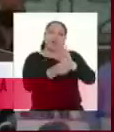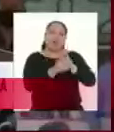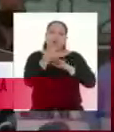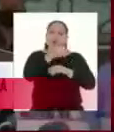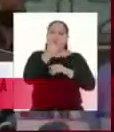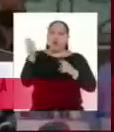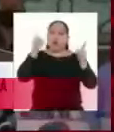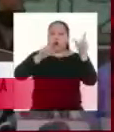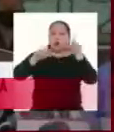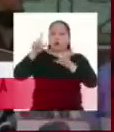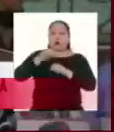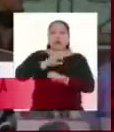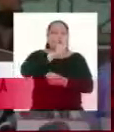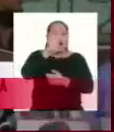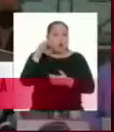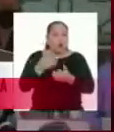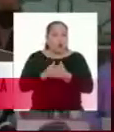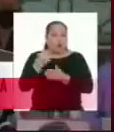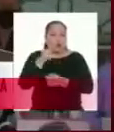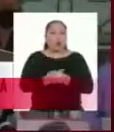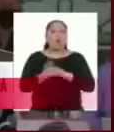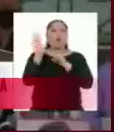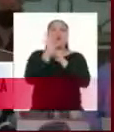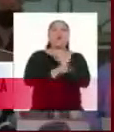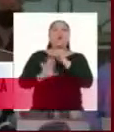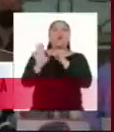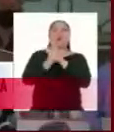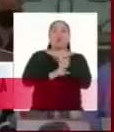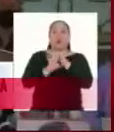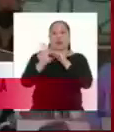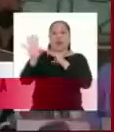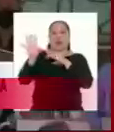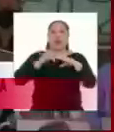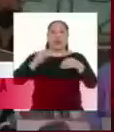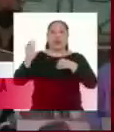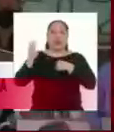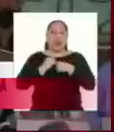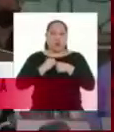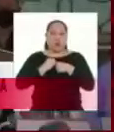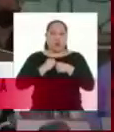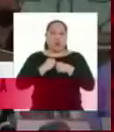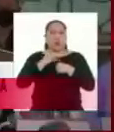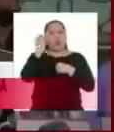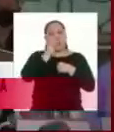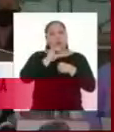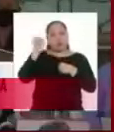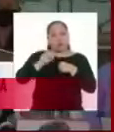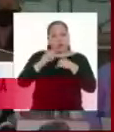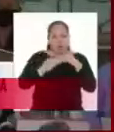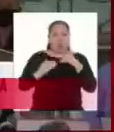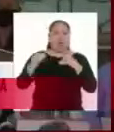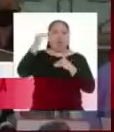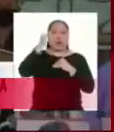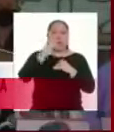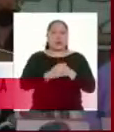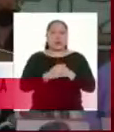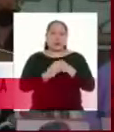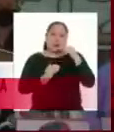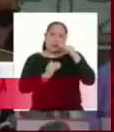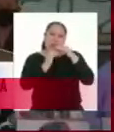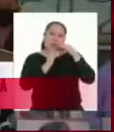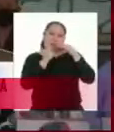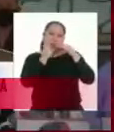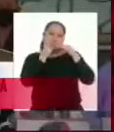vacunas más, todas ellas protegen contra el contagio en un porcentaje bastante alto, cercano